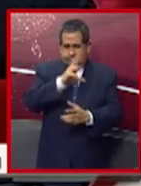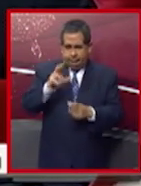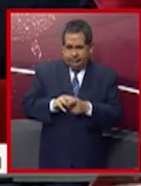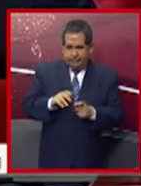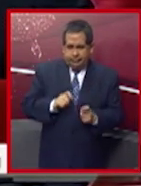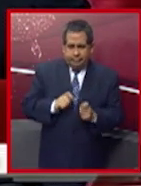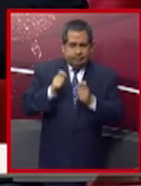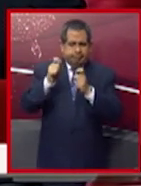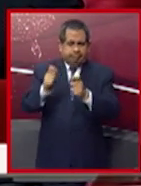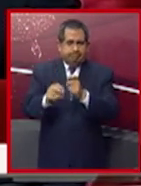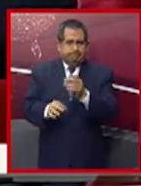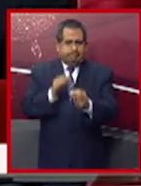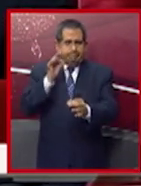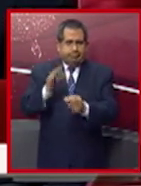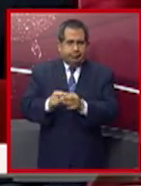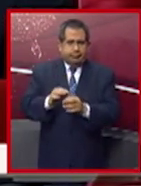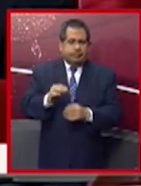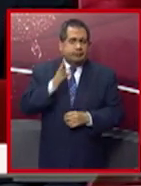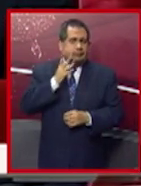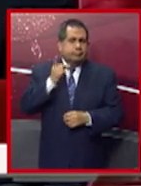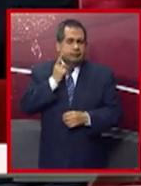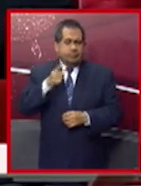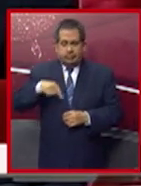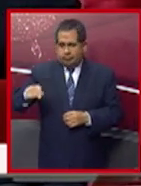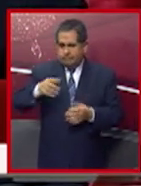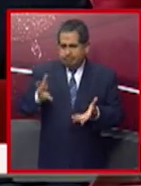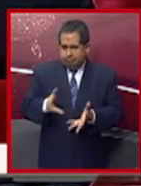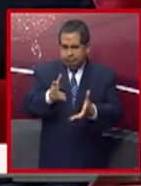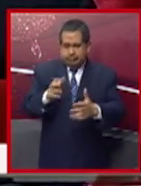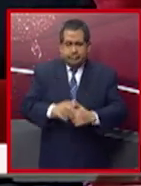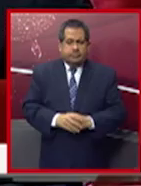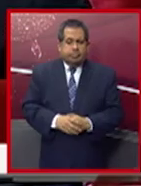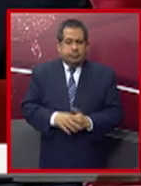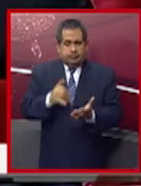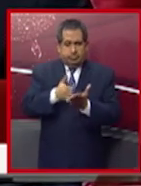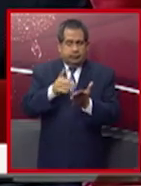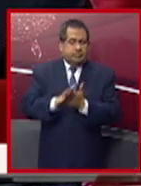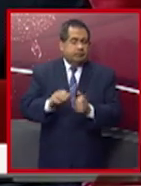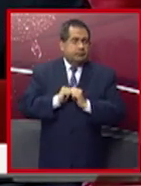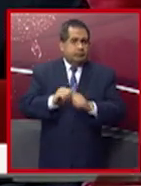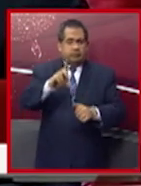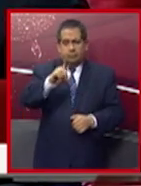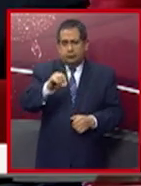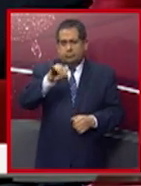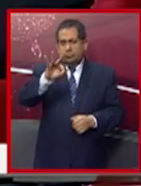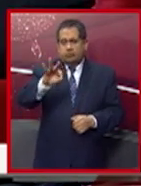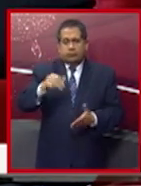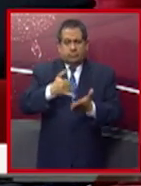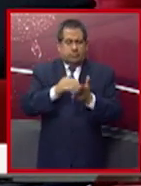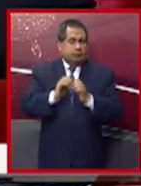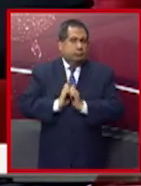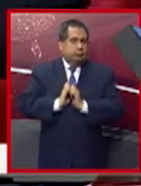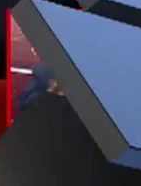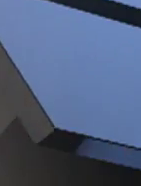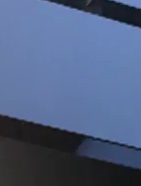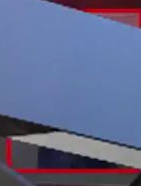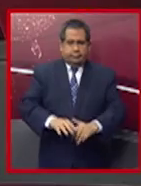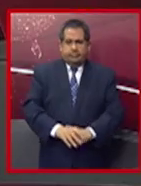a comisión a diputadas y diputados promoventes. Publíquese en el Diario Oficial de la